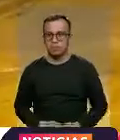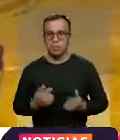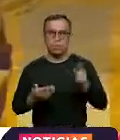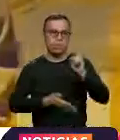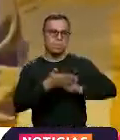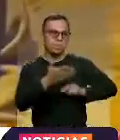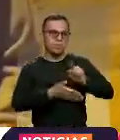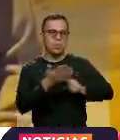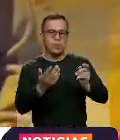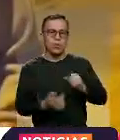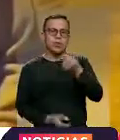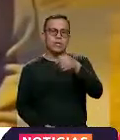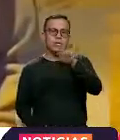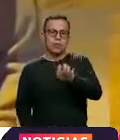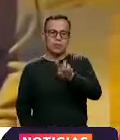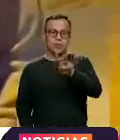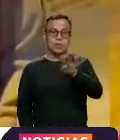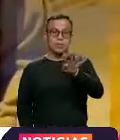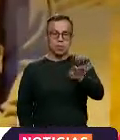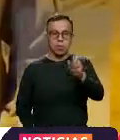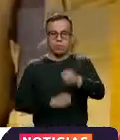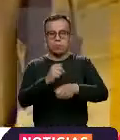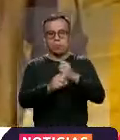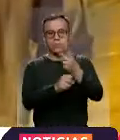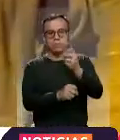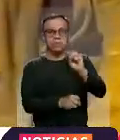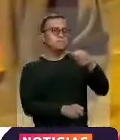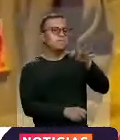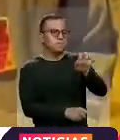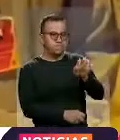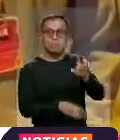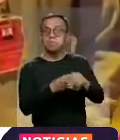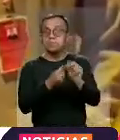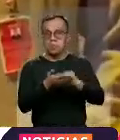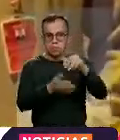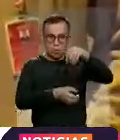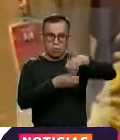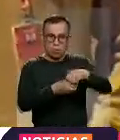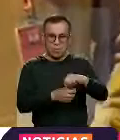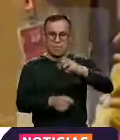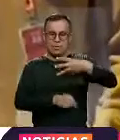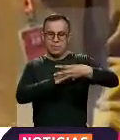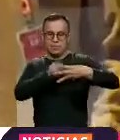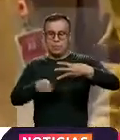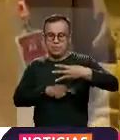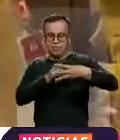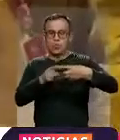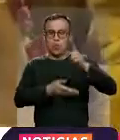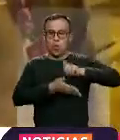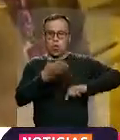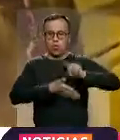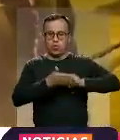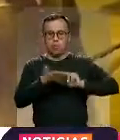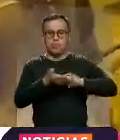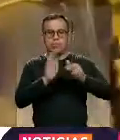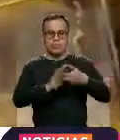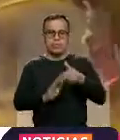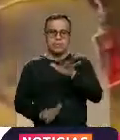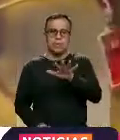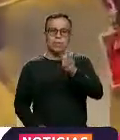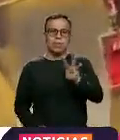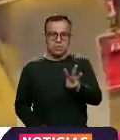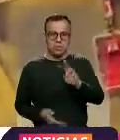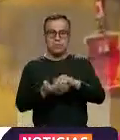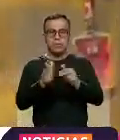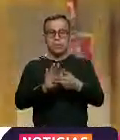es el contrato 1694-2020. Tenemos dentro del contrato tres prioridades. Dentro de esas prioridades tenemos la calle 53, la